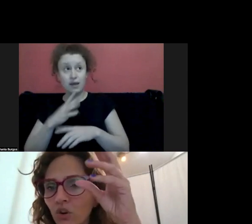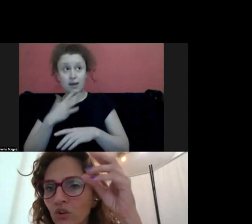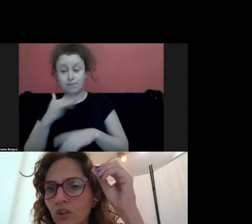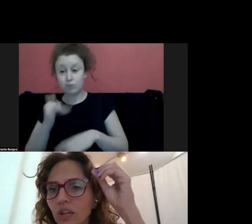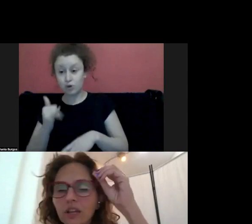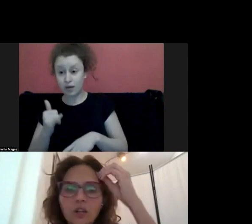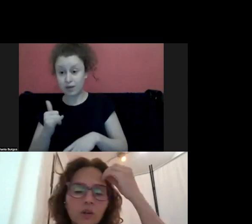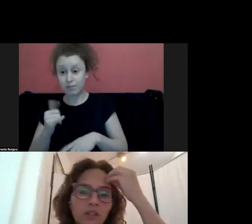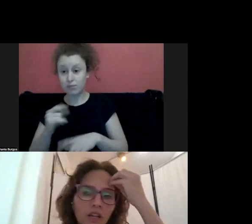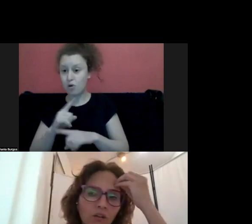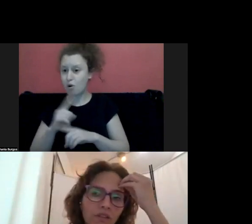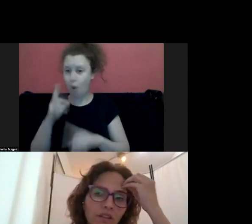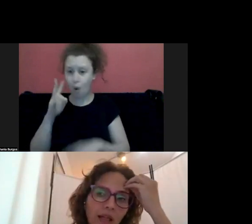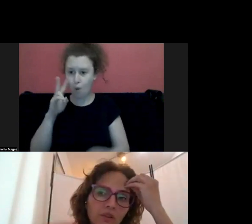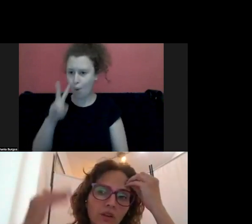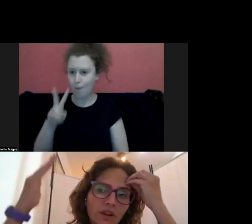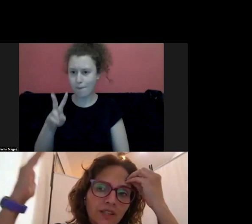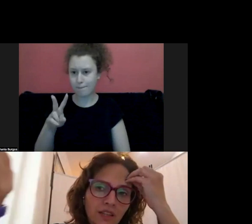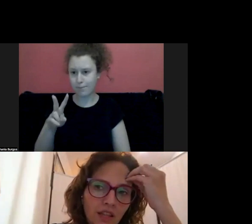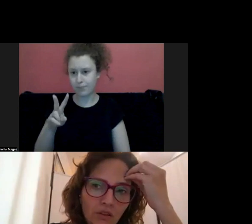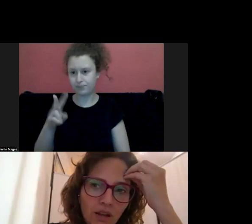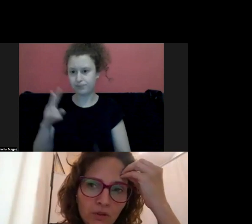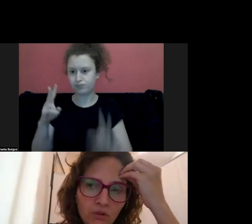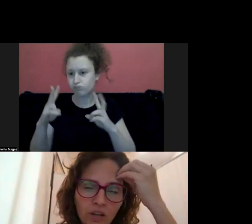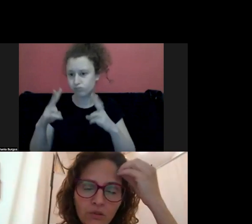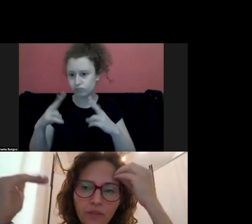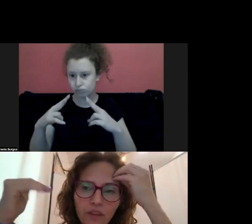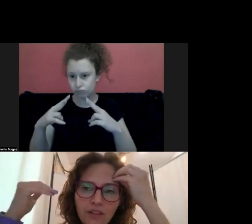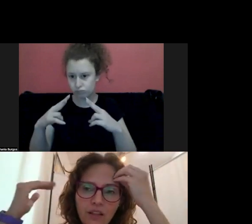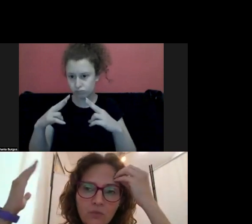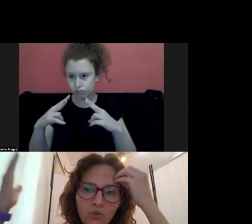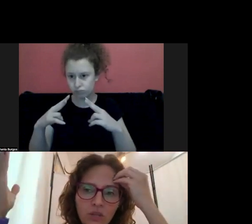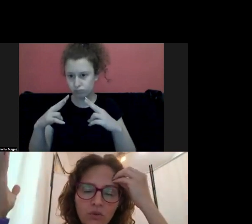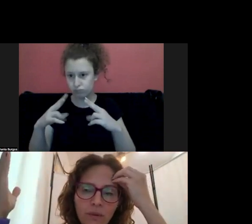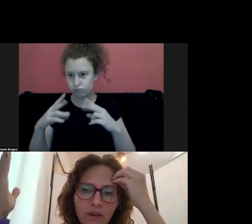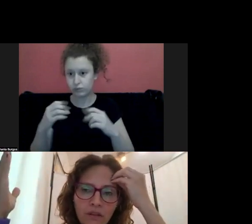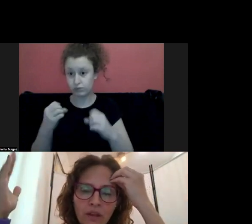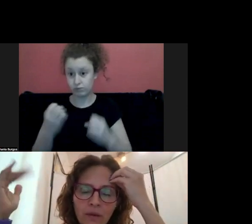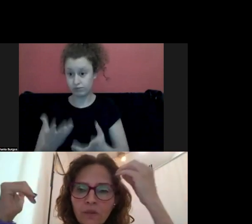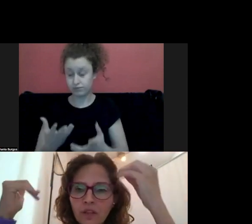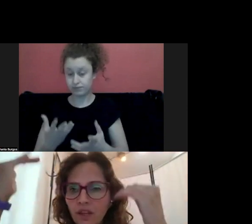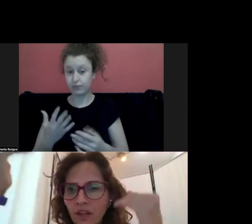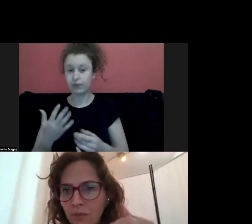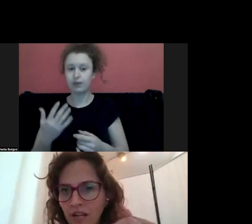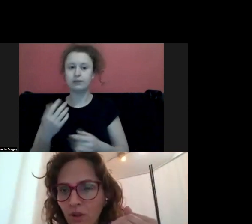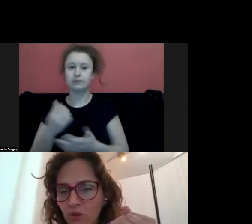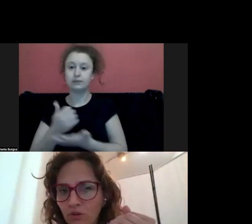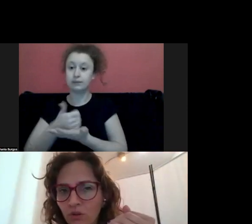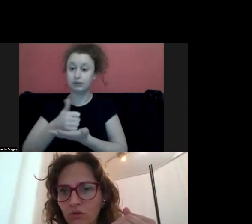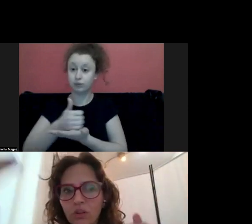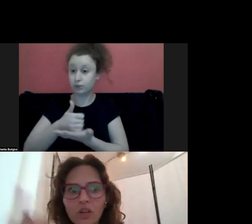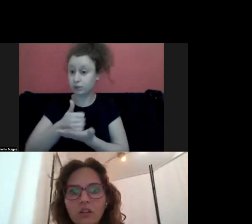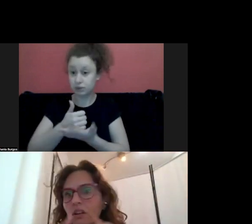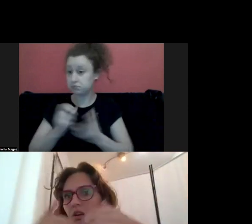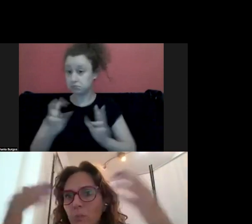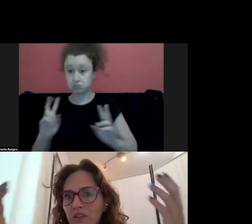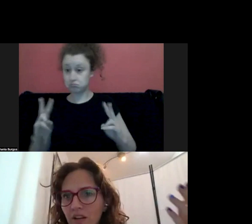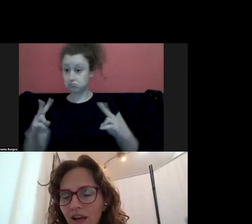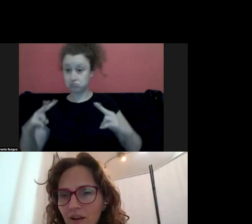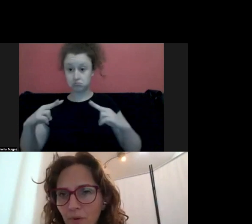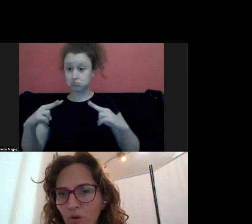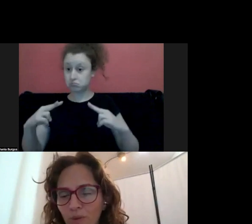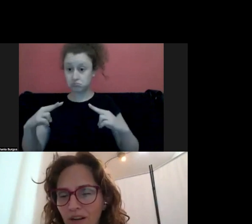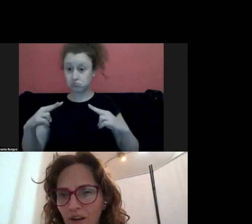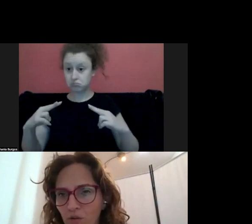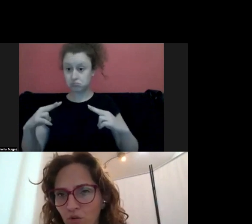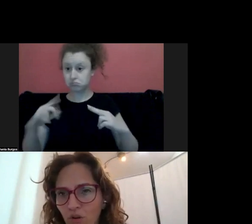los ojos no están concentrados en lo que está diciendo la persona, no pueden estar escuchando a la vez que mirando a los ojos. No pasa